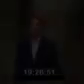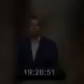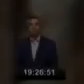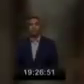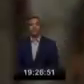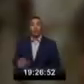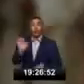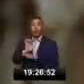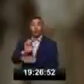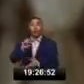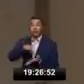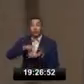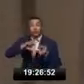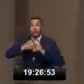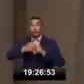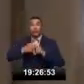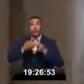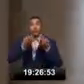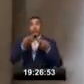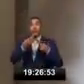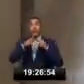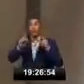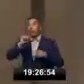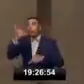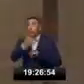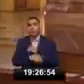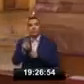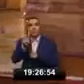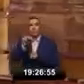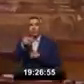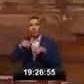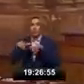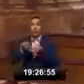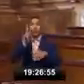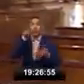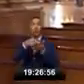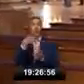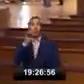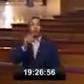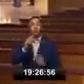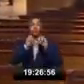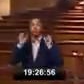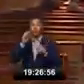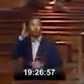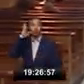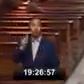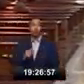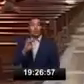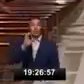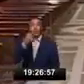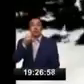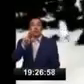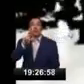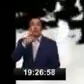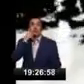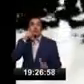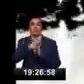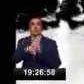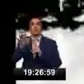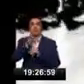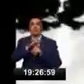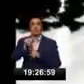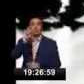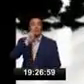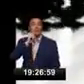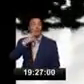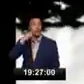negamos. En Ecuador esta problemática no es distinta a otros países. En 2018 el sacerdote cuencano César Cordero fue acusado de abuso